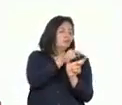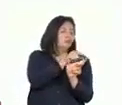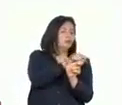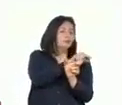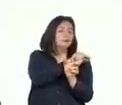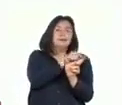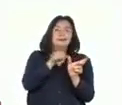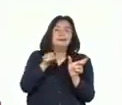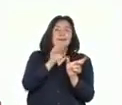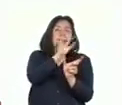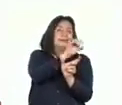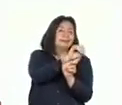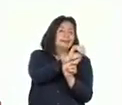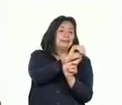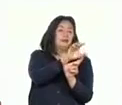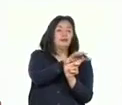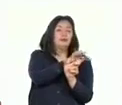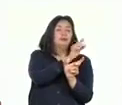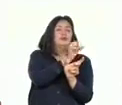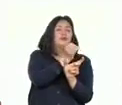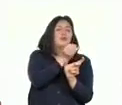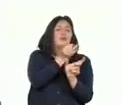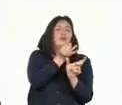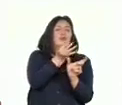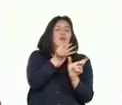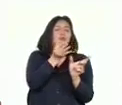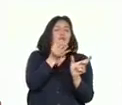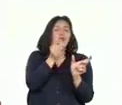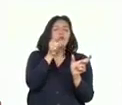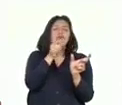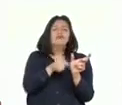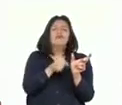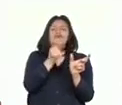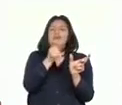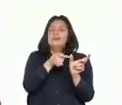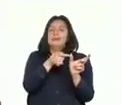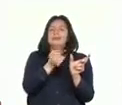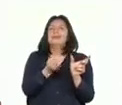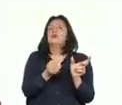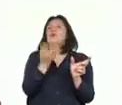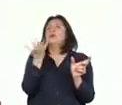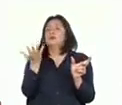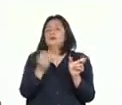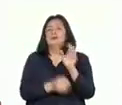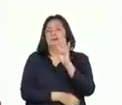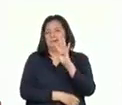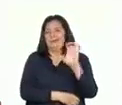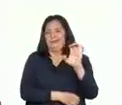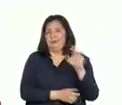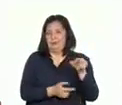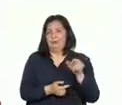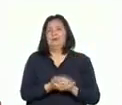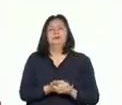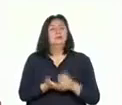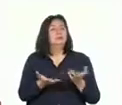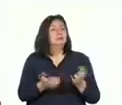número 0 y contaron hasta dónde llegaba. Entonces descubrieron que el borrador medía 4